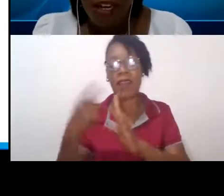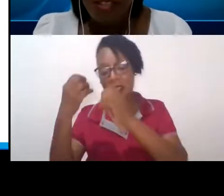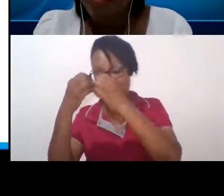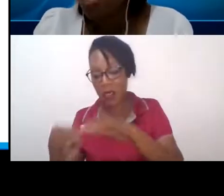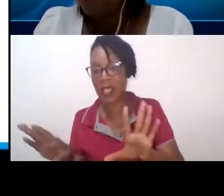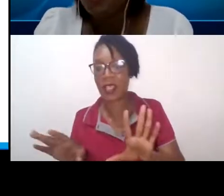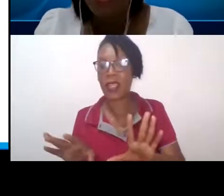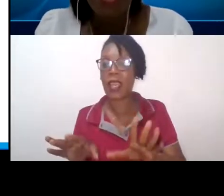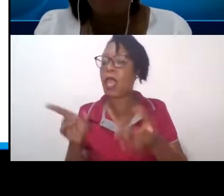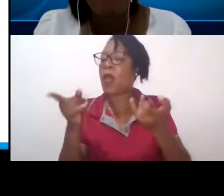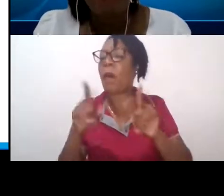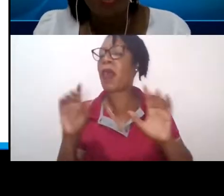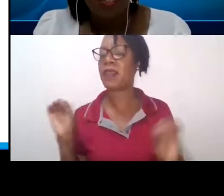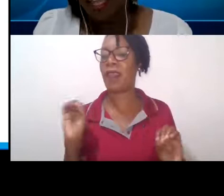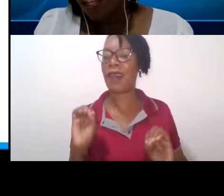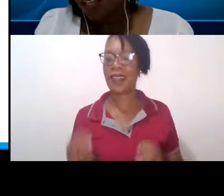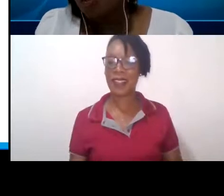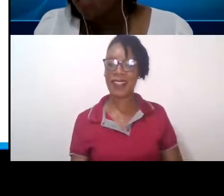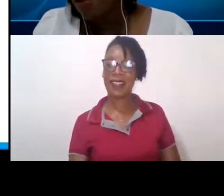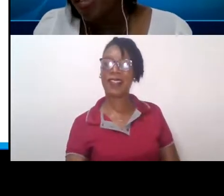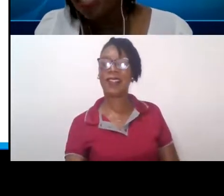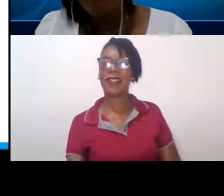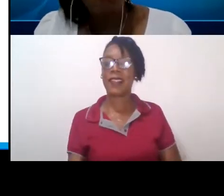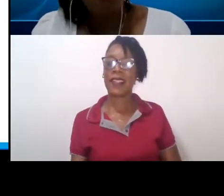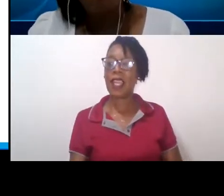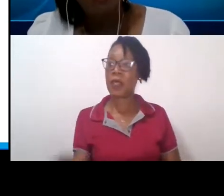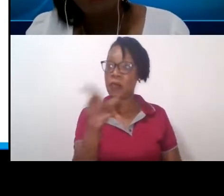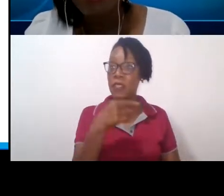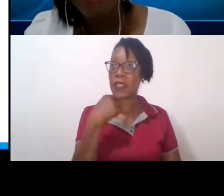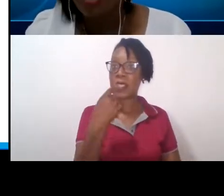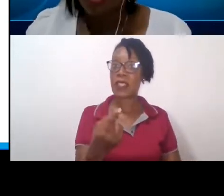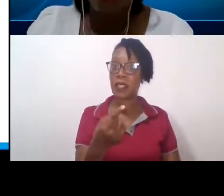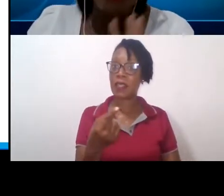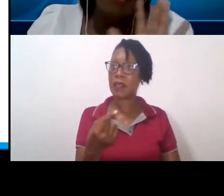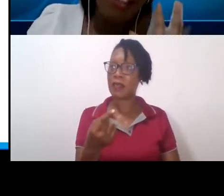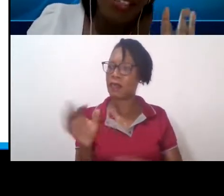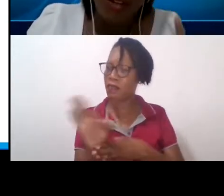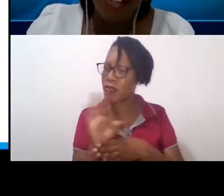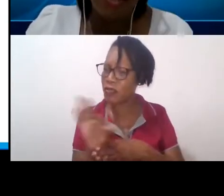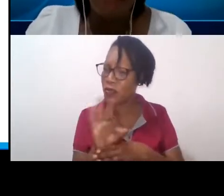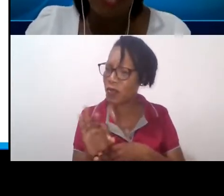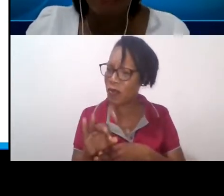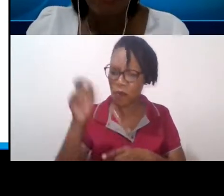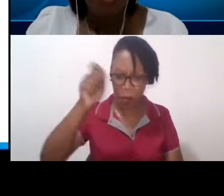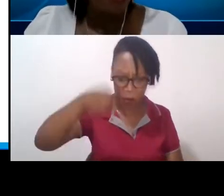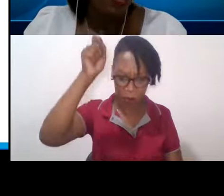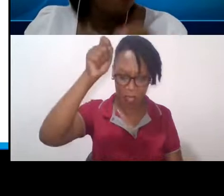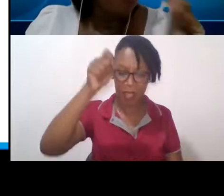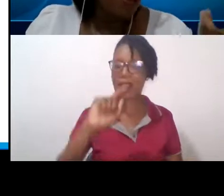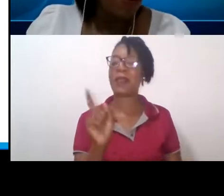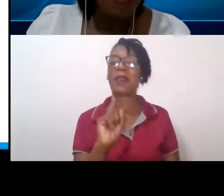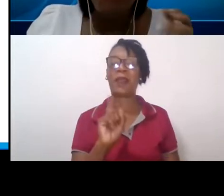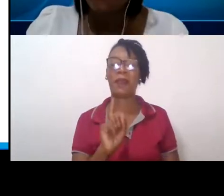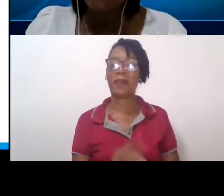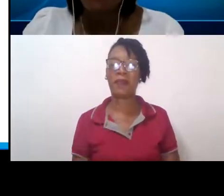se pierde, y no pasa nada. Y ustedes van a decir, ¿funcionó por arte de magia? No, nada es por arte de magia.